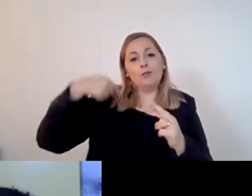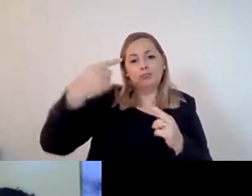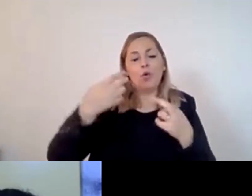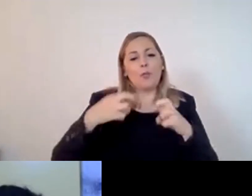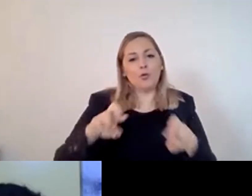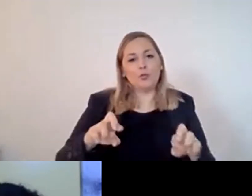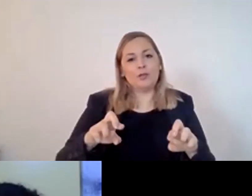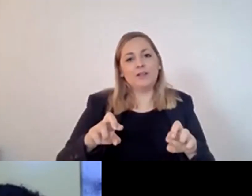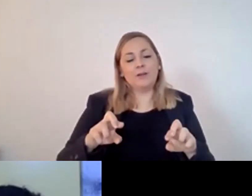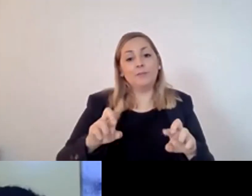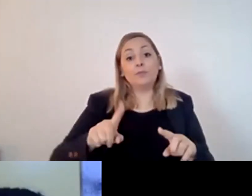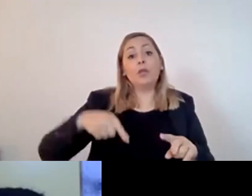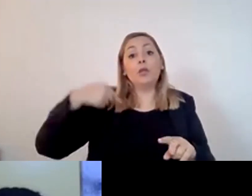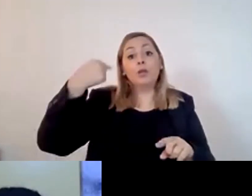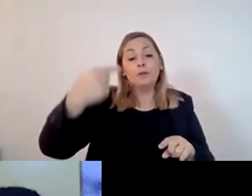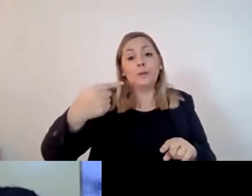oportunidad. Nuestro